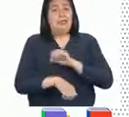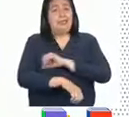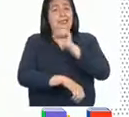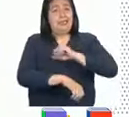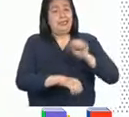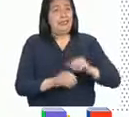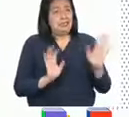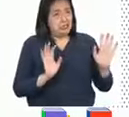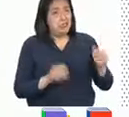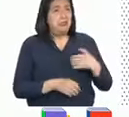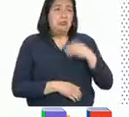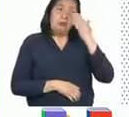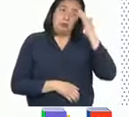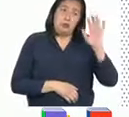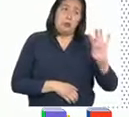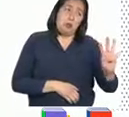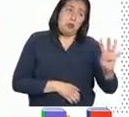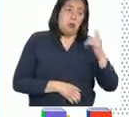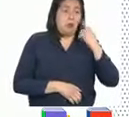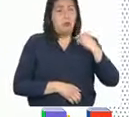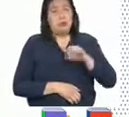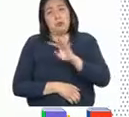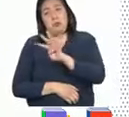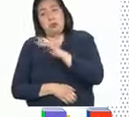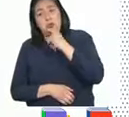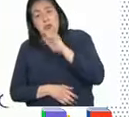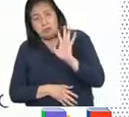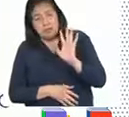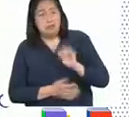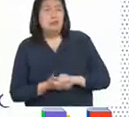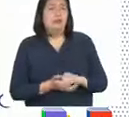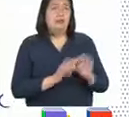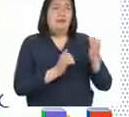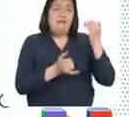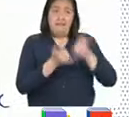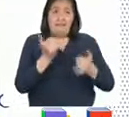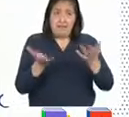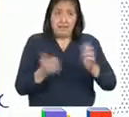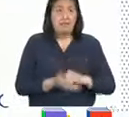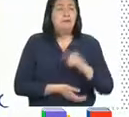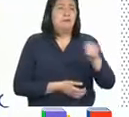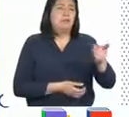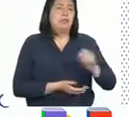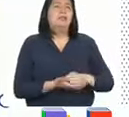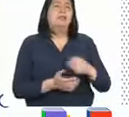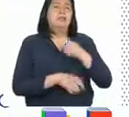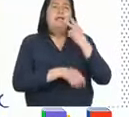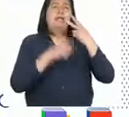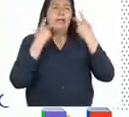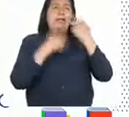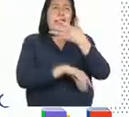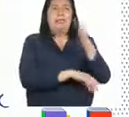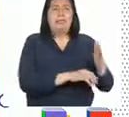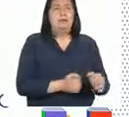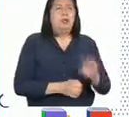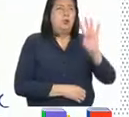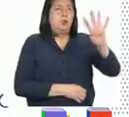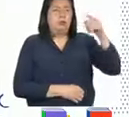sierra, y supondré que 4 son varones y 4 mujeres. Finalmente, la población de la selva es